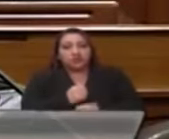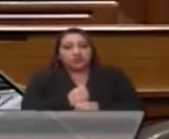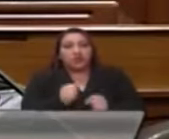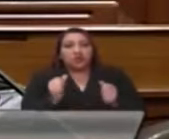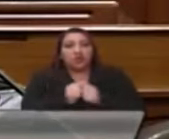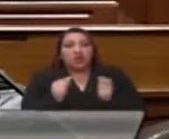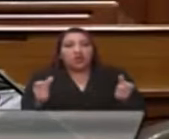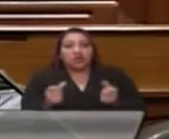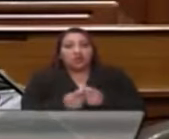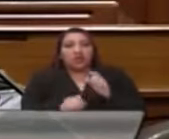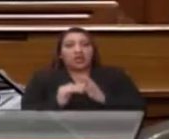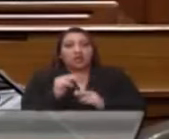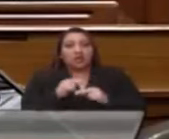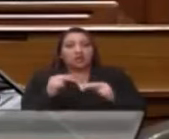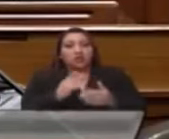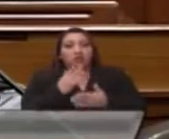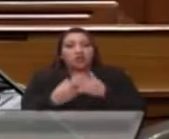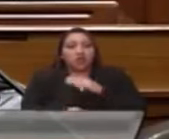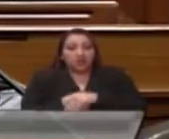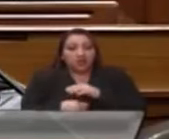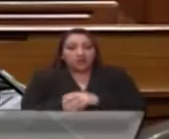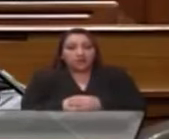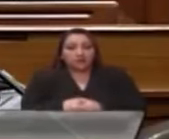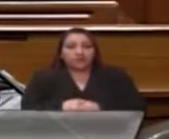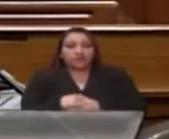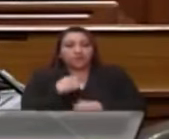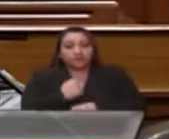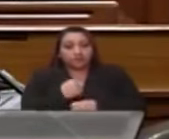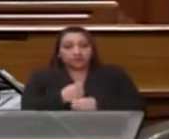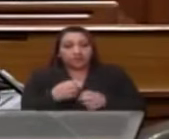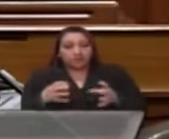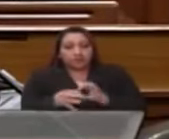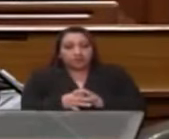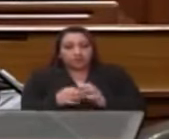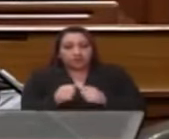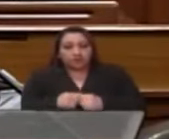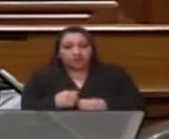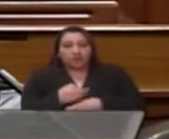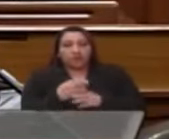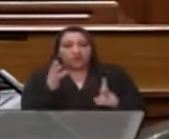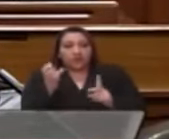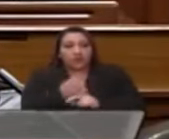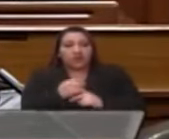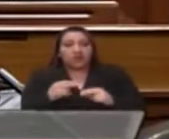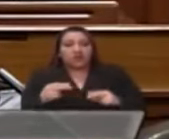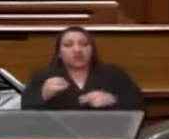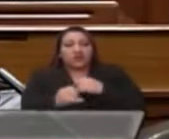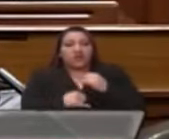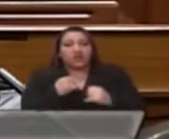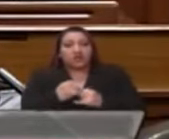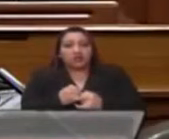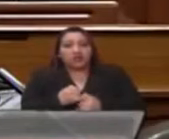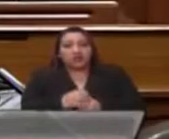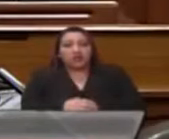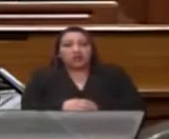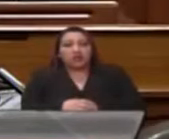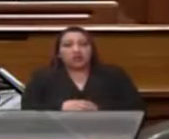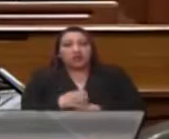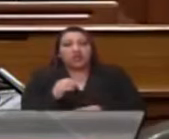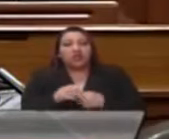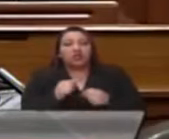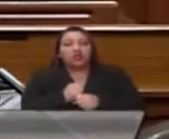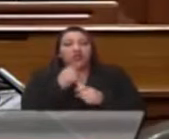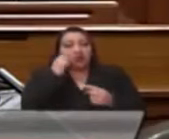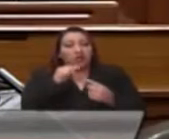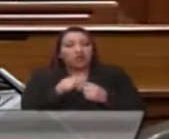de la Comisión de Alto Nivel Anticorrupción y trabajaremos en la línea de alcanzar los estándares internacionales en el marco